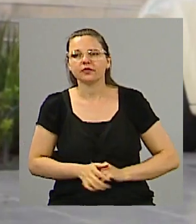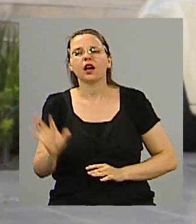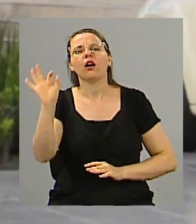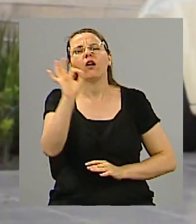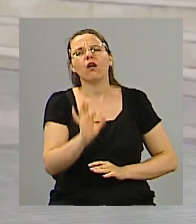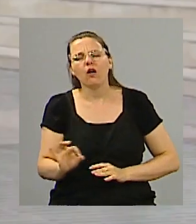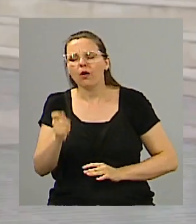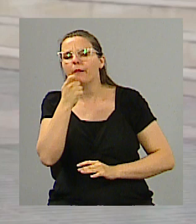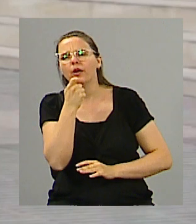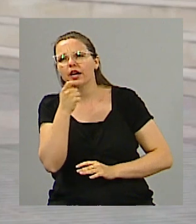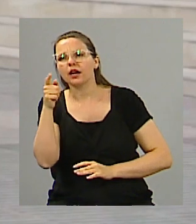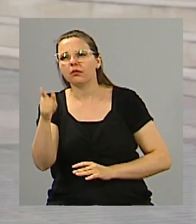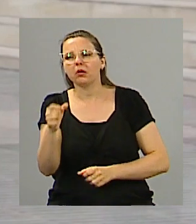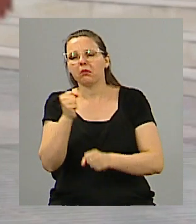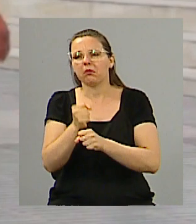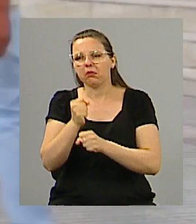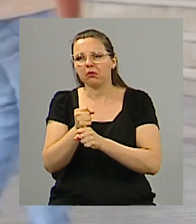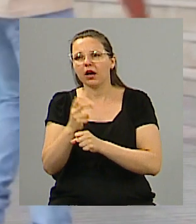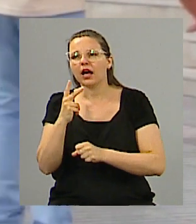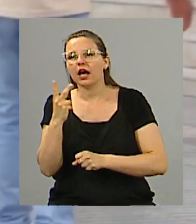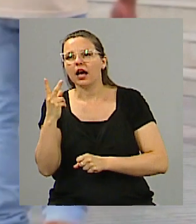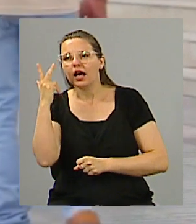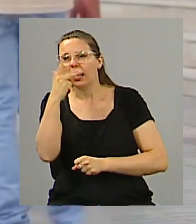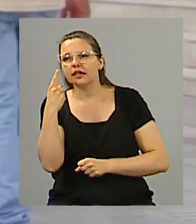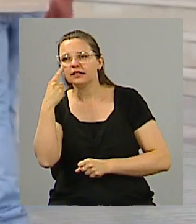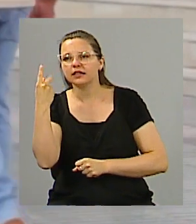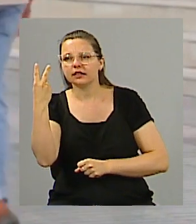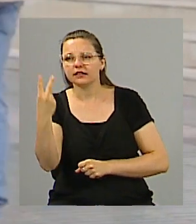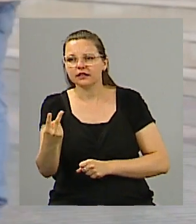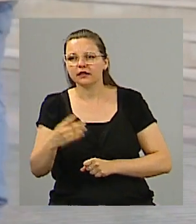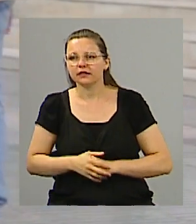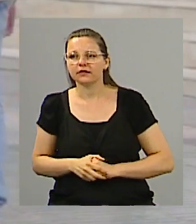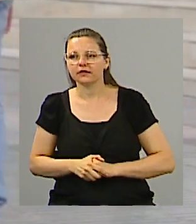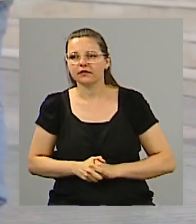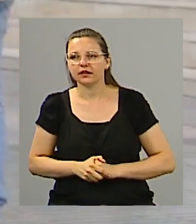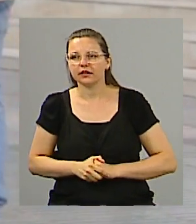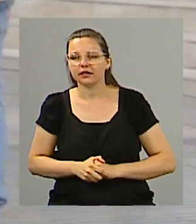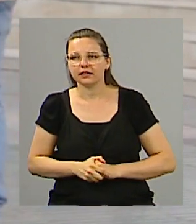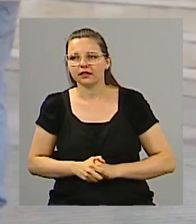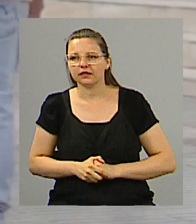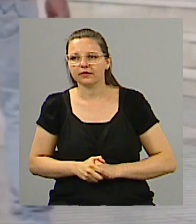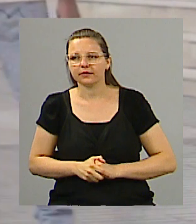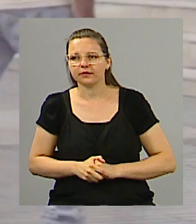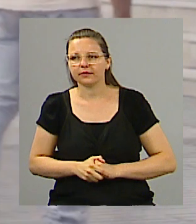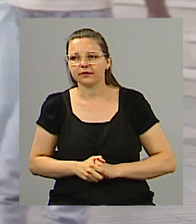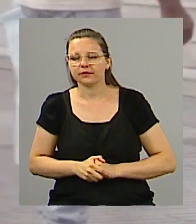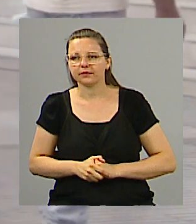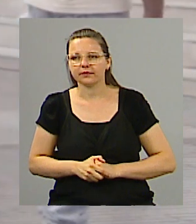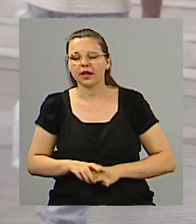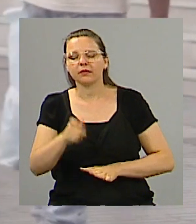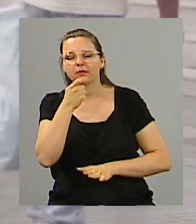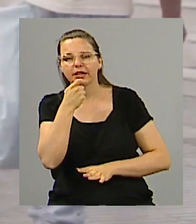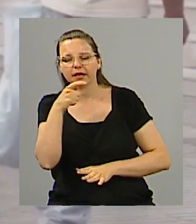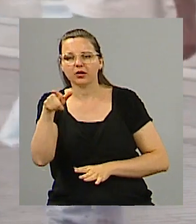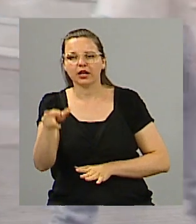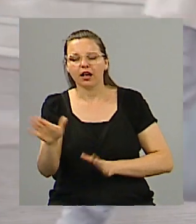traba, ¿no? Que puede ser el diagnóstico de HIV puede ser algo que te cierre la puerta. Sí, lo es, lamentablemente,